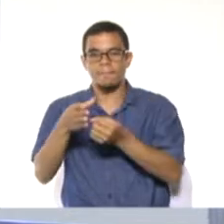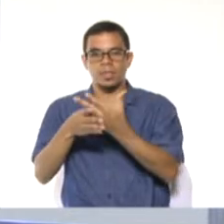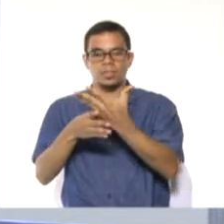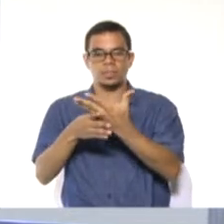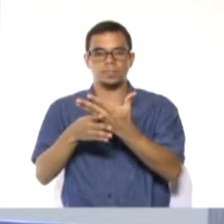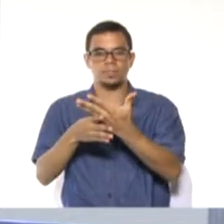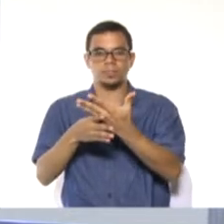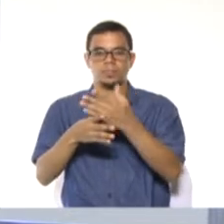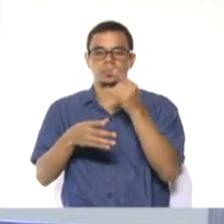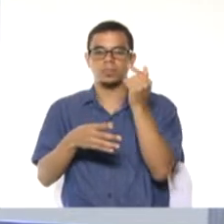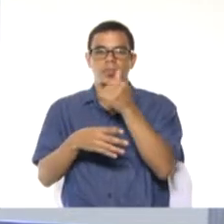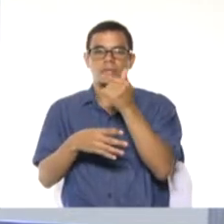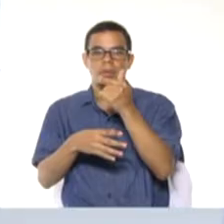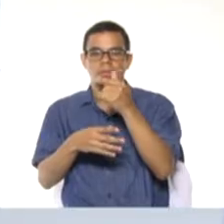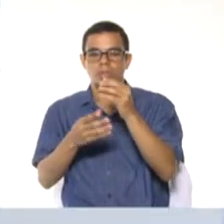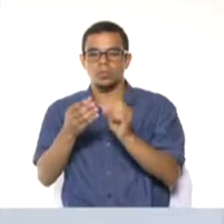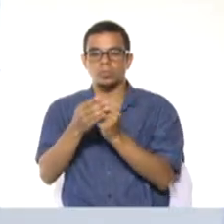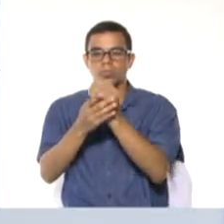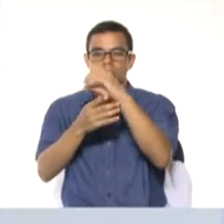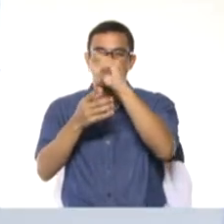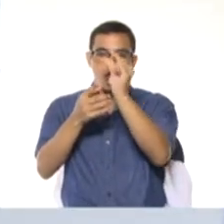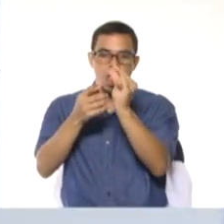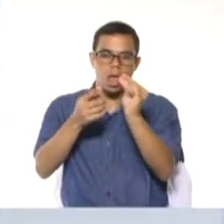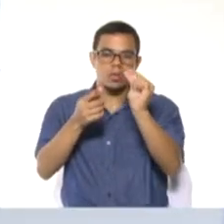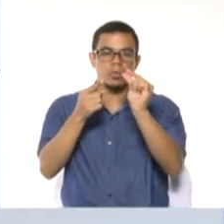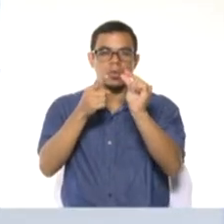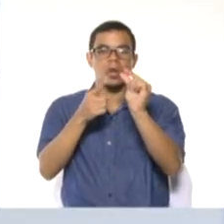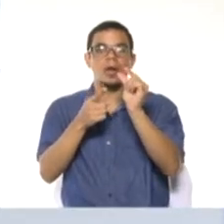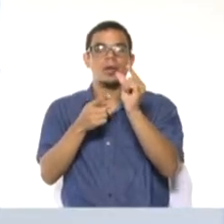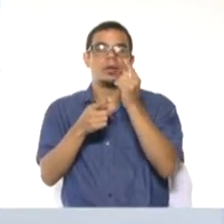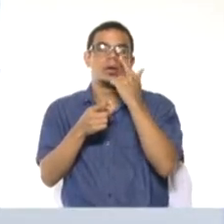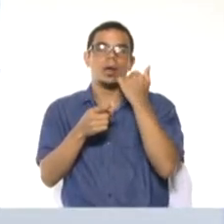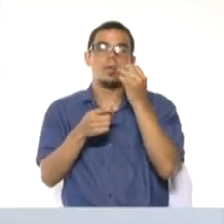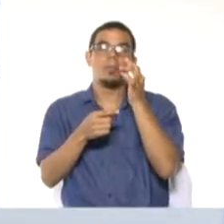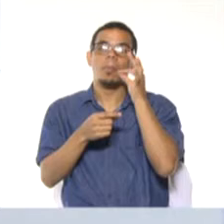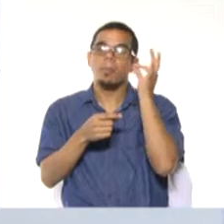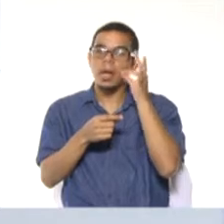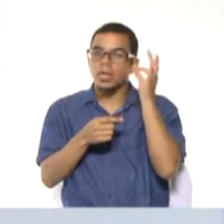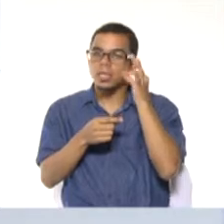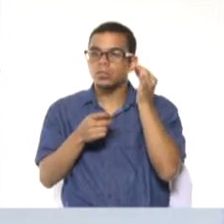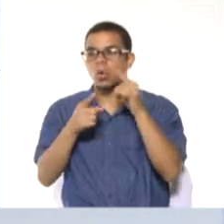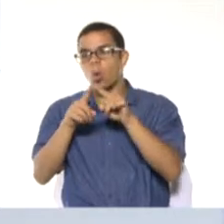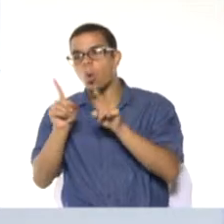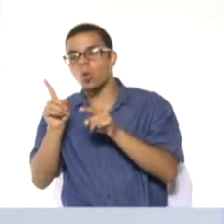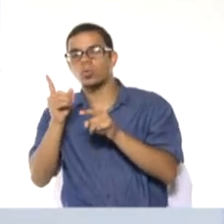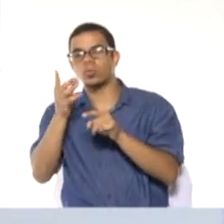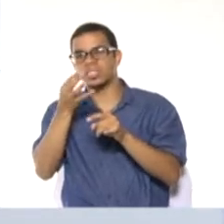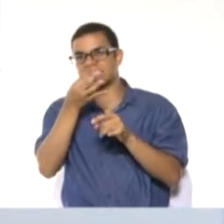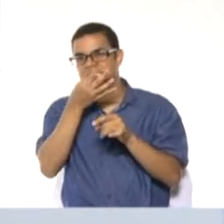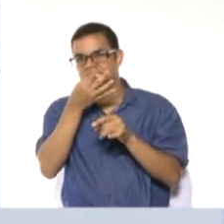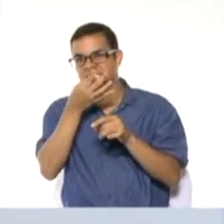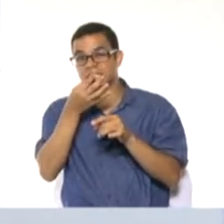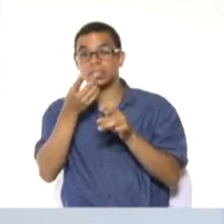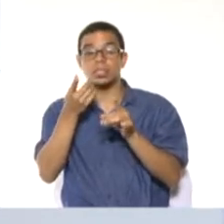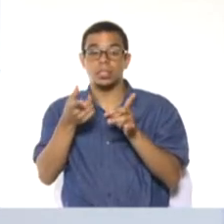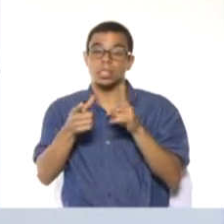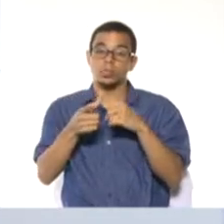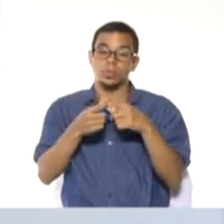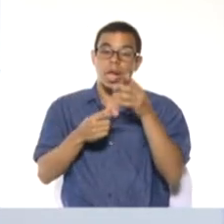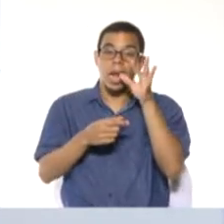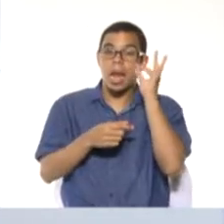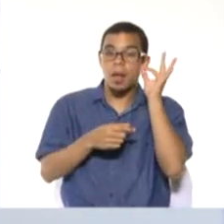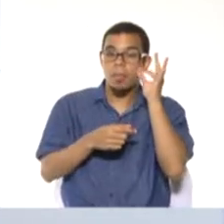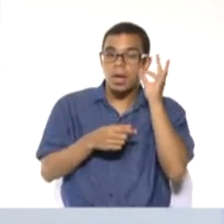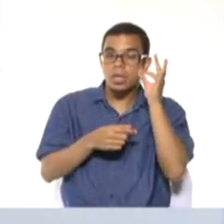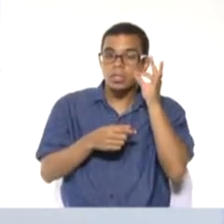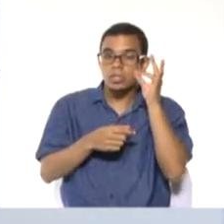unas semillas de color amarillo y iba a tener unas semillas de color verde. Las de amarillo iban a ser dominantes, por eso nosotros las vamos a